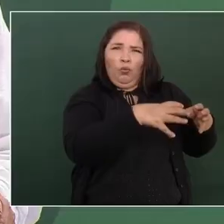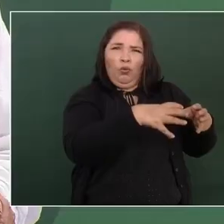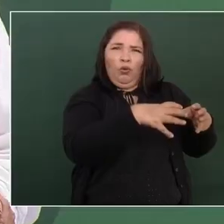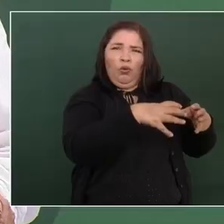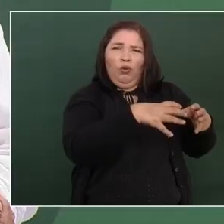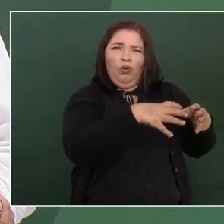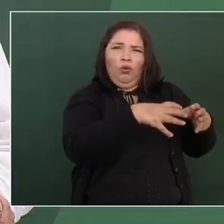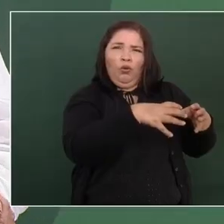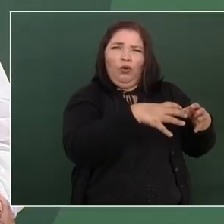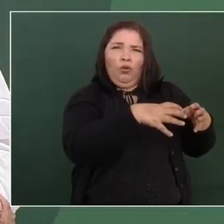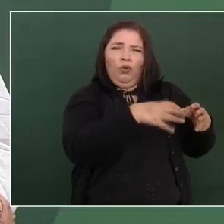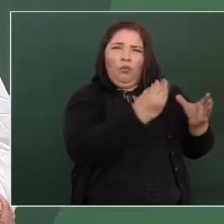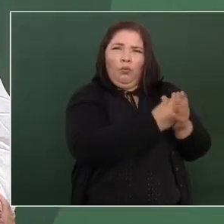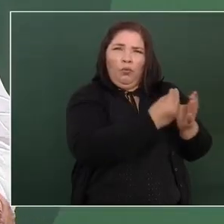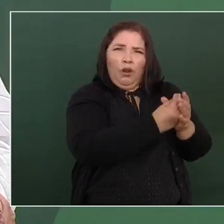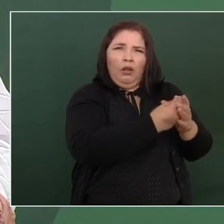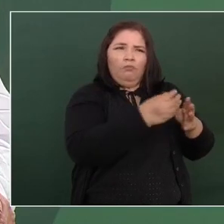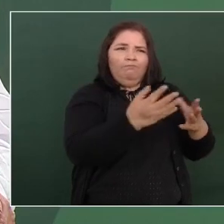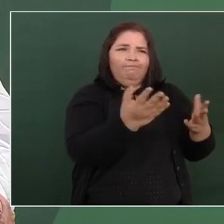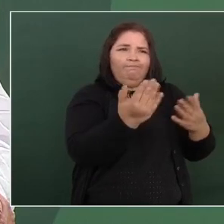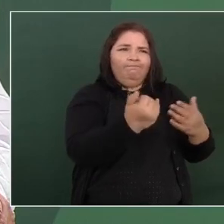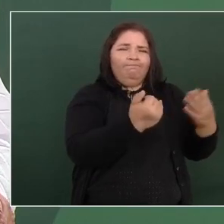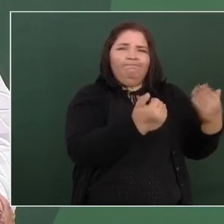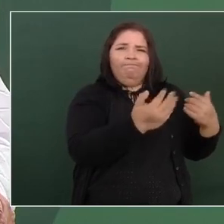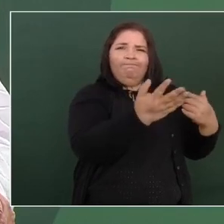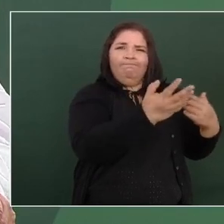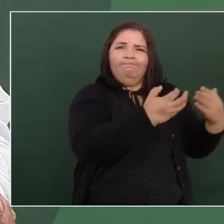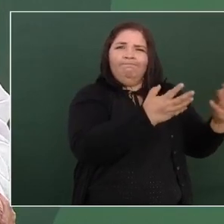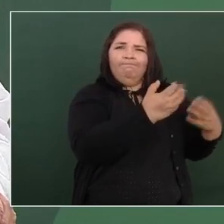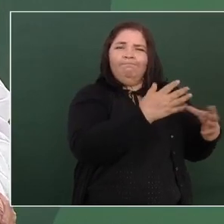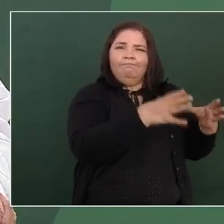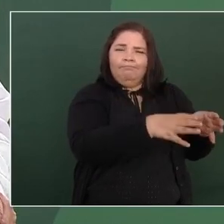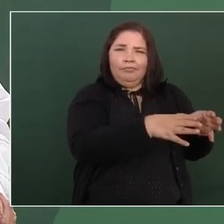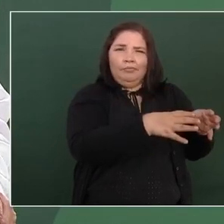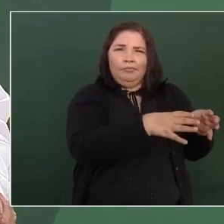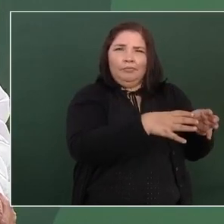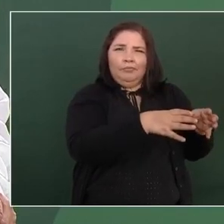colmado, viven colmados de